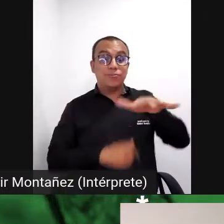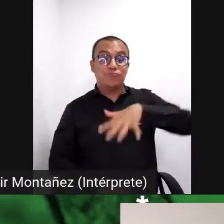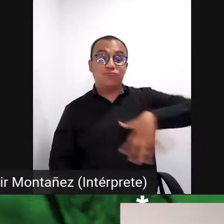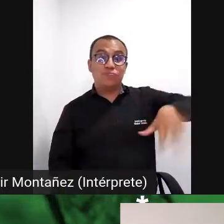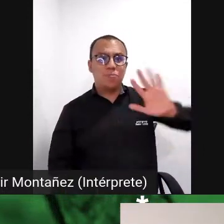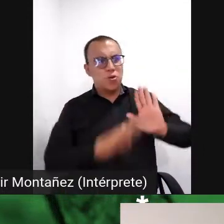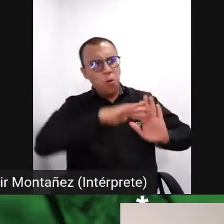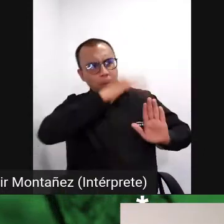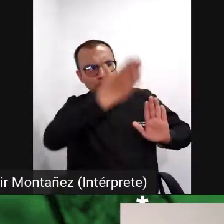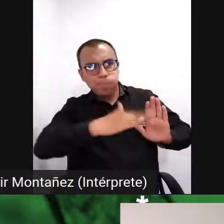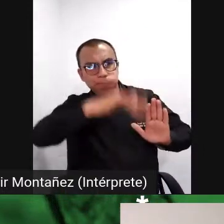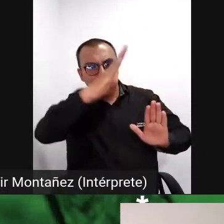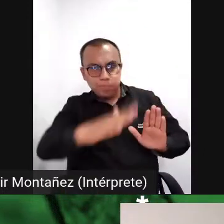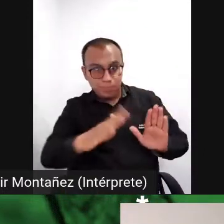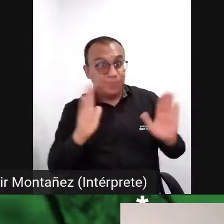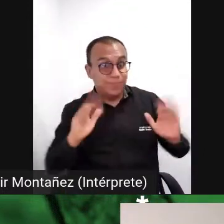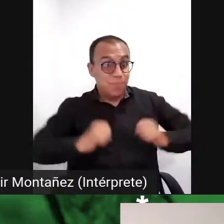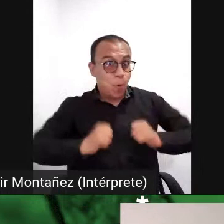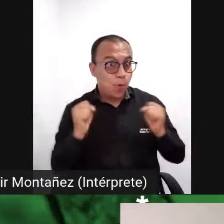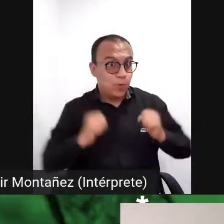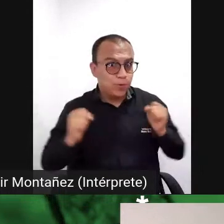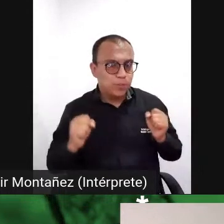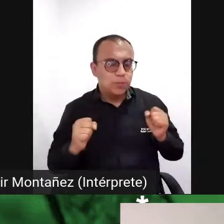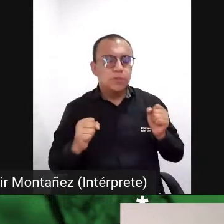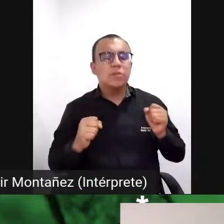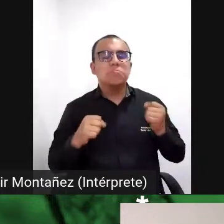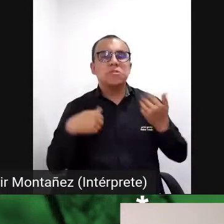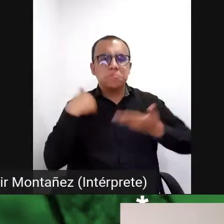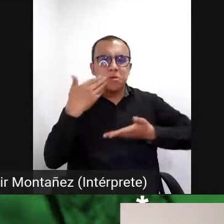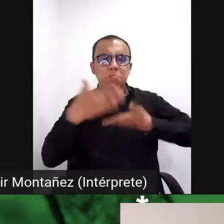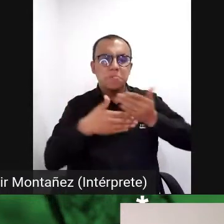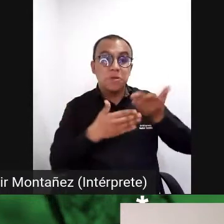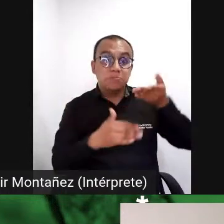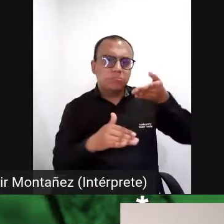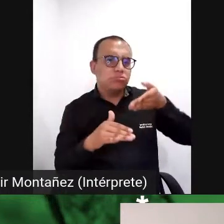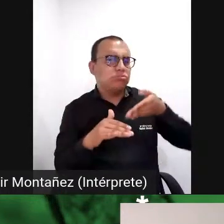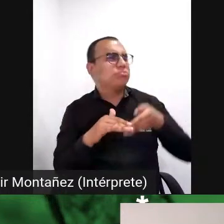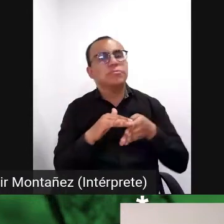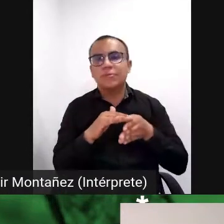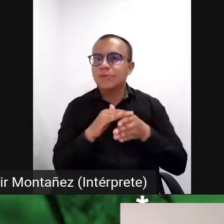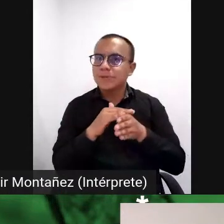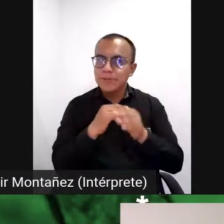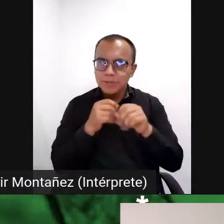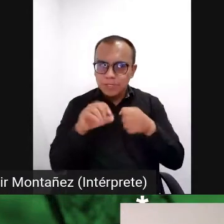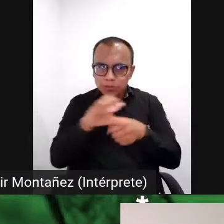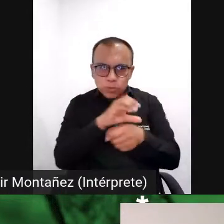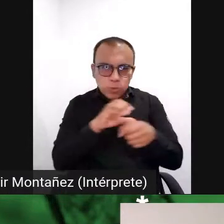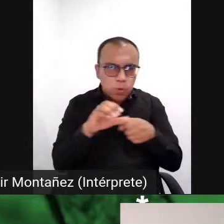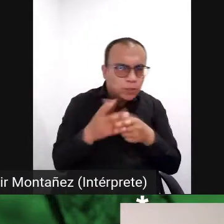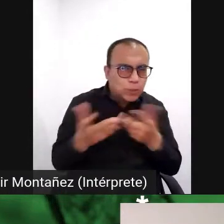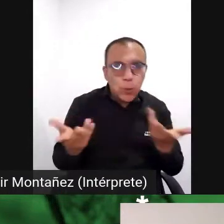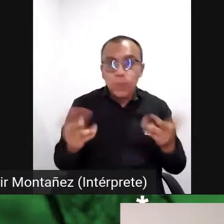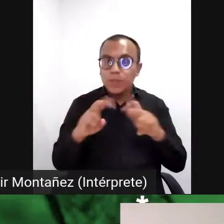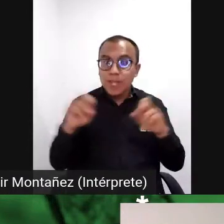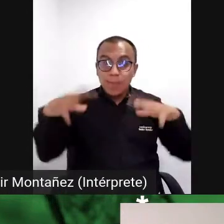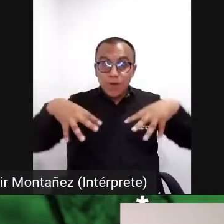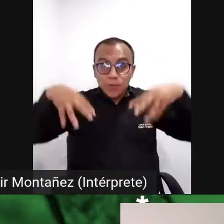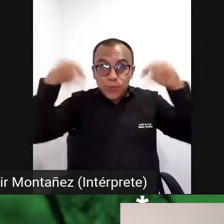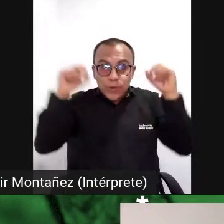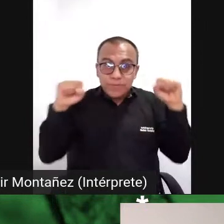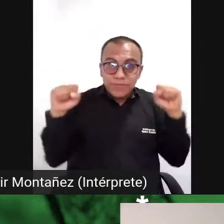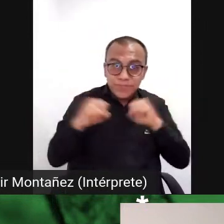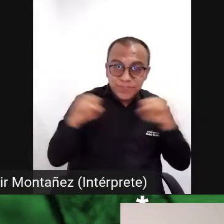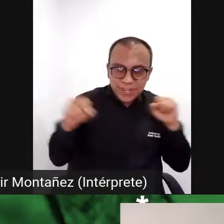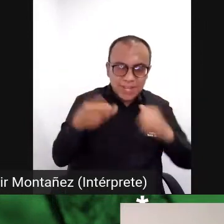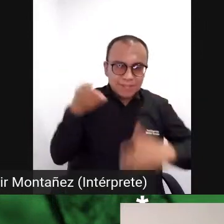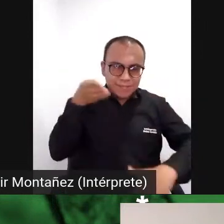también. Y uno va entrando como en la ciudad, después de la zona de los páramos y eso, va entrando,